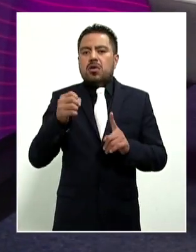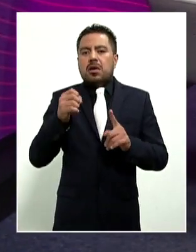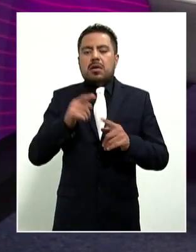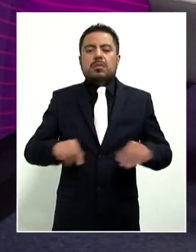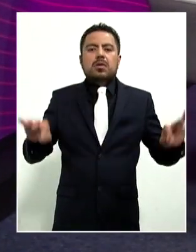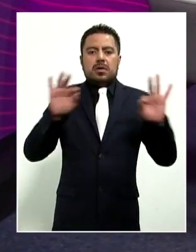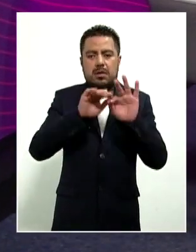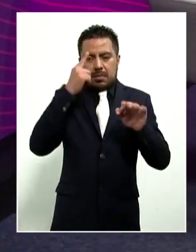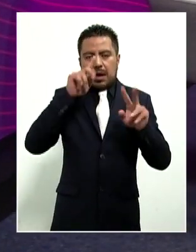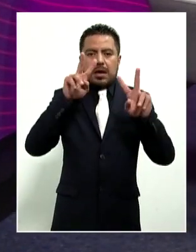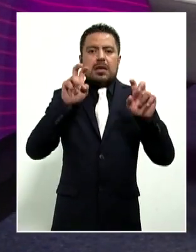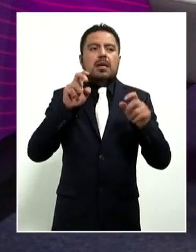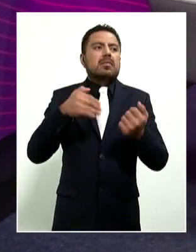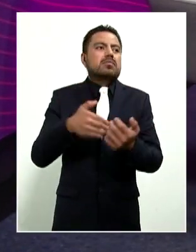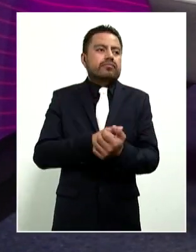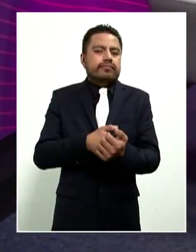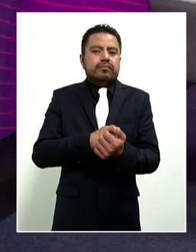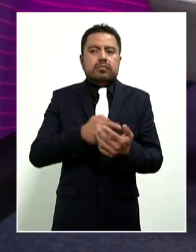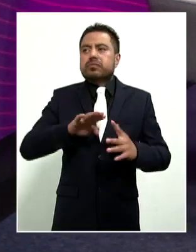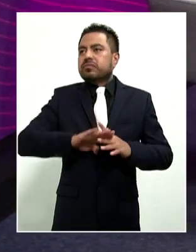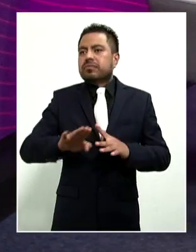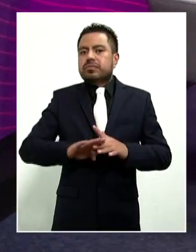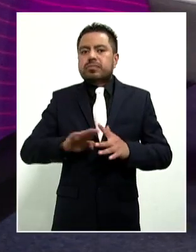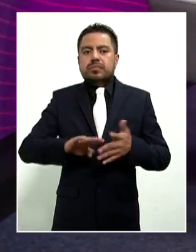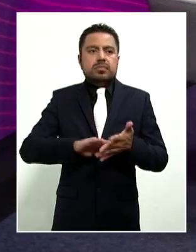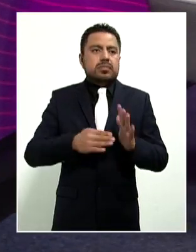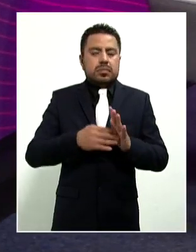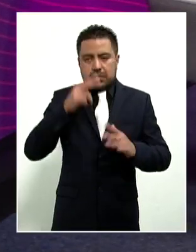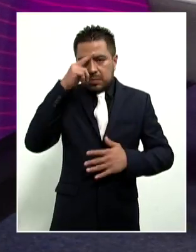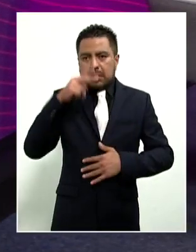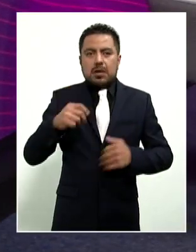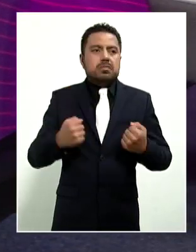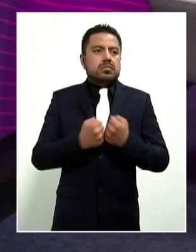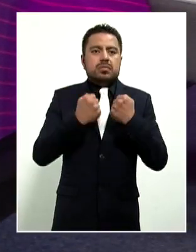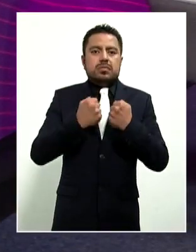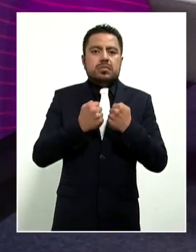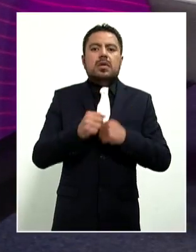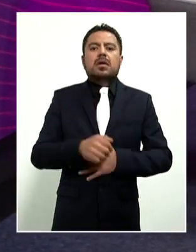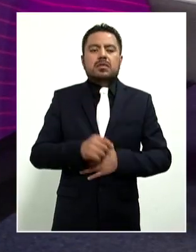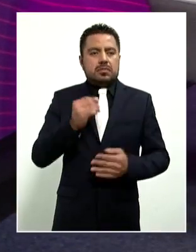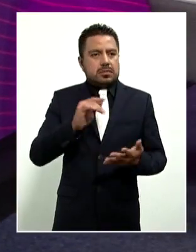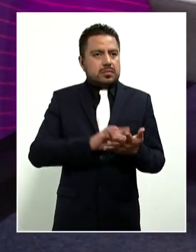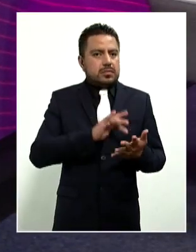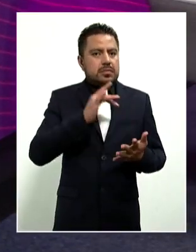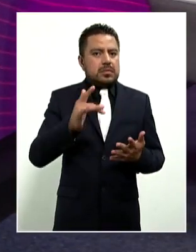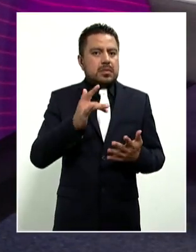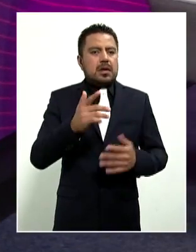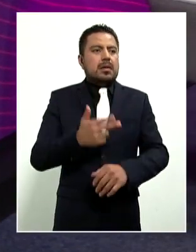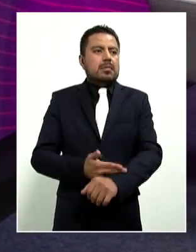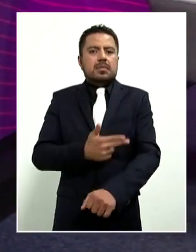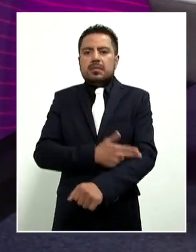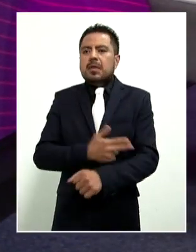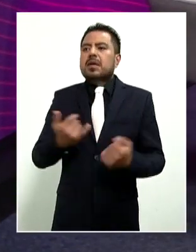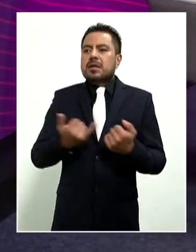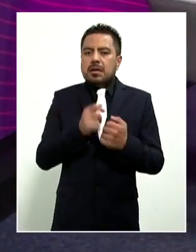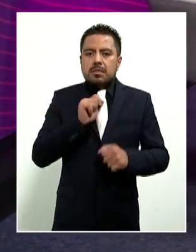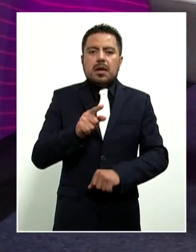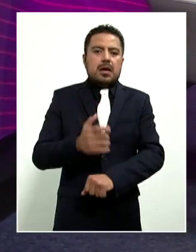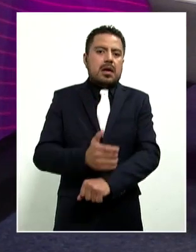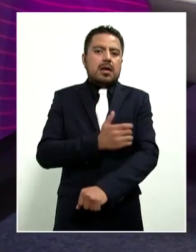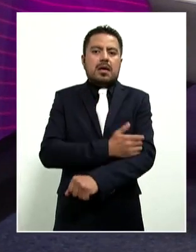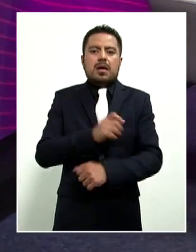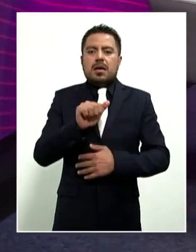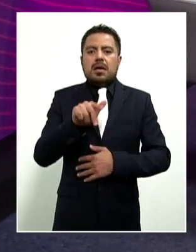muy importante para el tema de los refugiados y de los migrantes en México, Sin Fronteras. Ana, qué gusto. Muchas gracias, Silvia. Un placer. Y nos acompaña